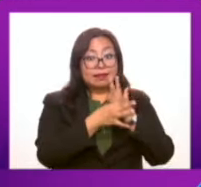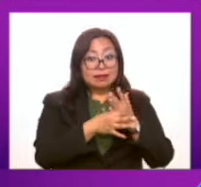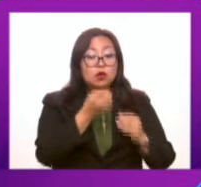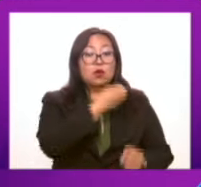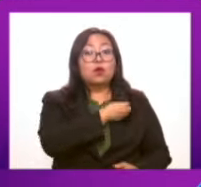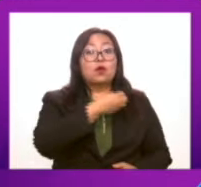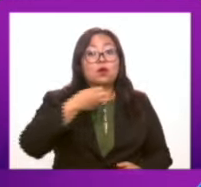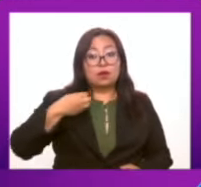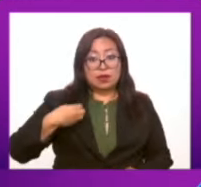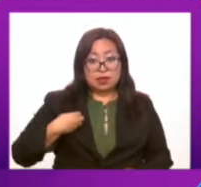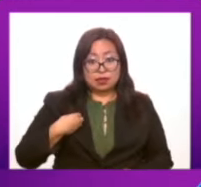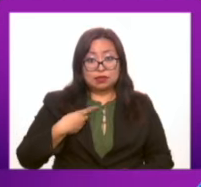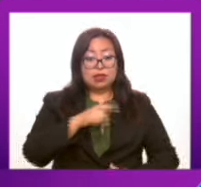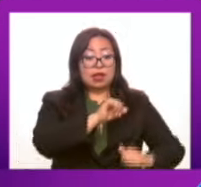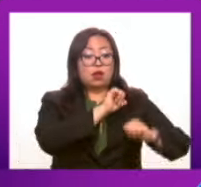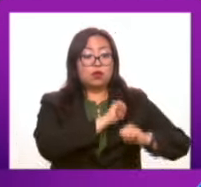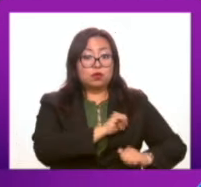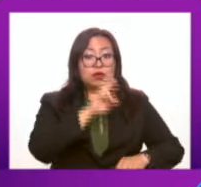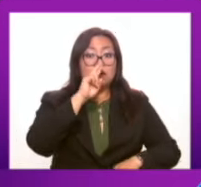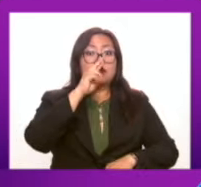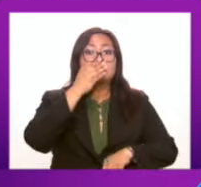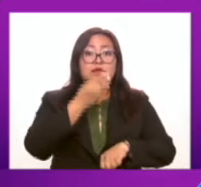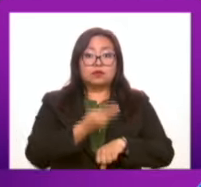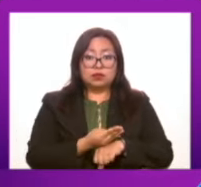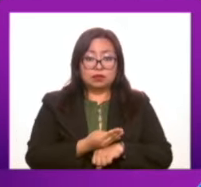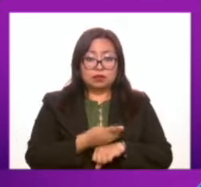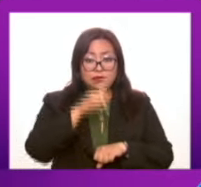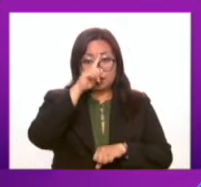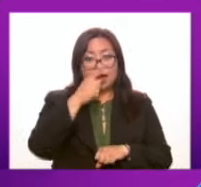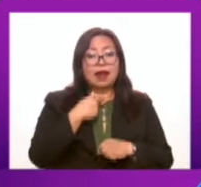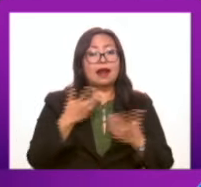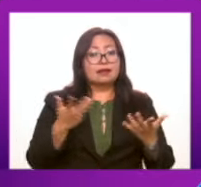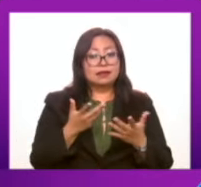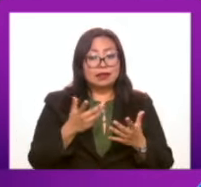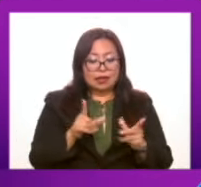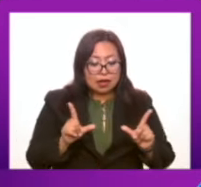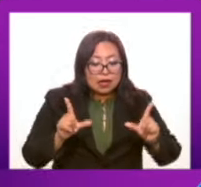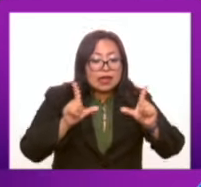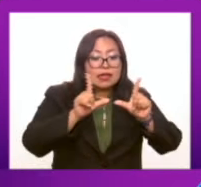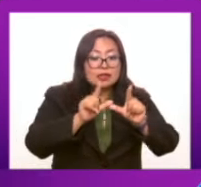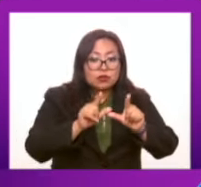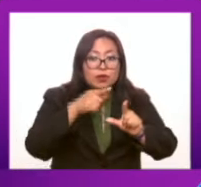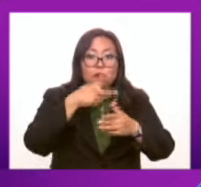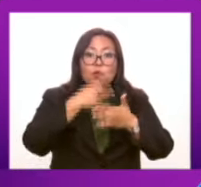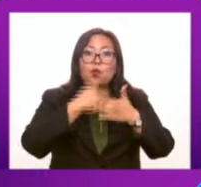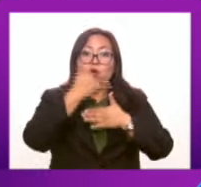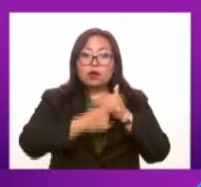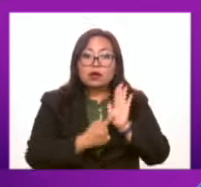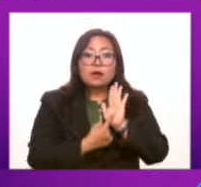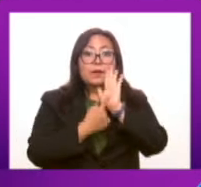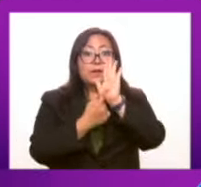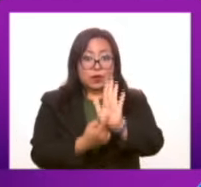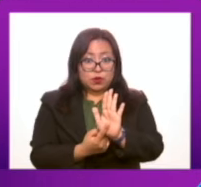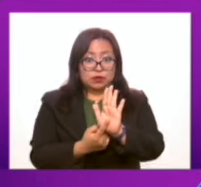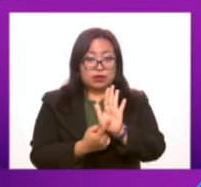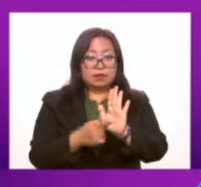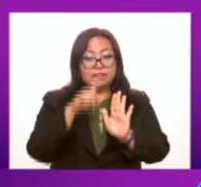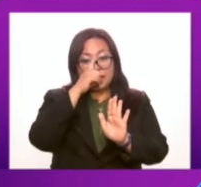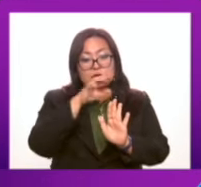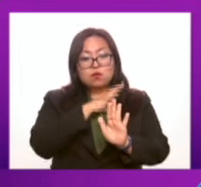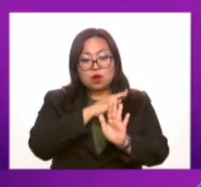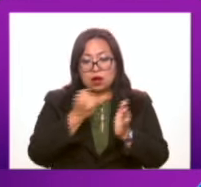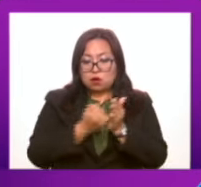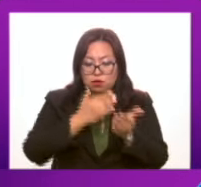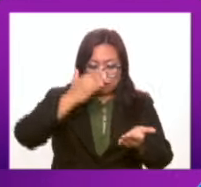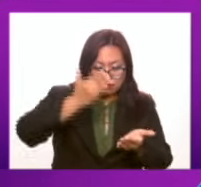por parte de la autoridad responsable la elaboración de un resumen ejecutivo del proyecto en cuestión y de manera